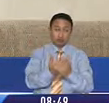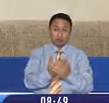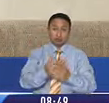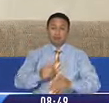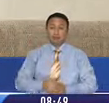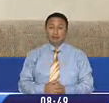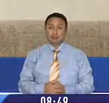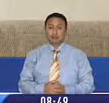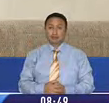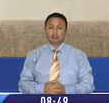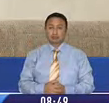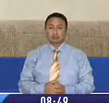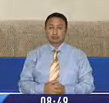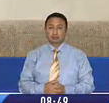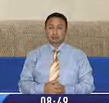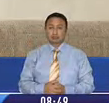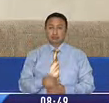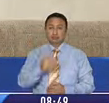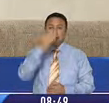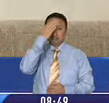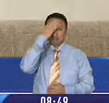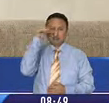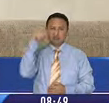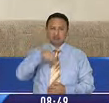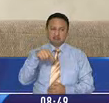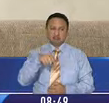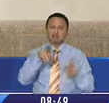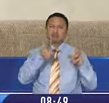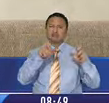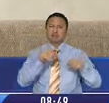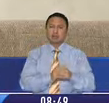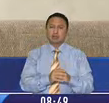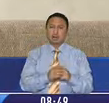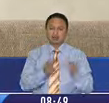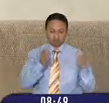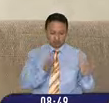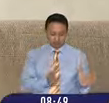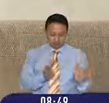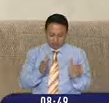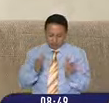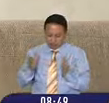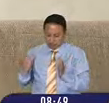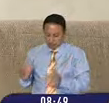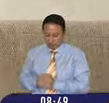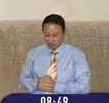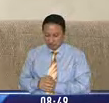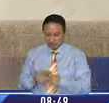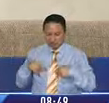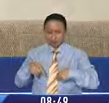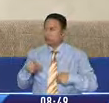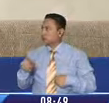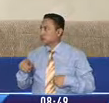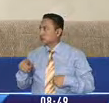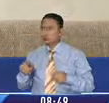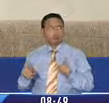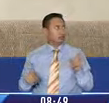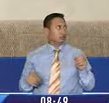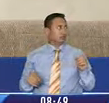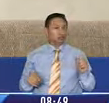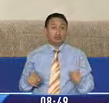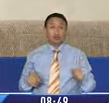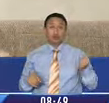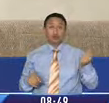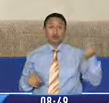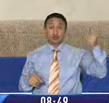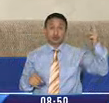las estaciones del metro, saber cómo funciona el tema de las paradas, cuáles son las gradas que tiene que tomar para ir de sur a